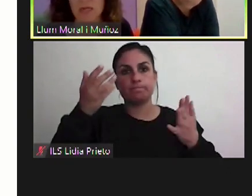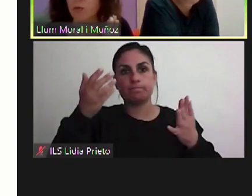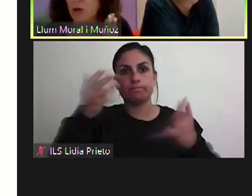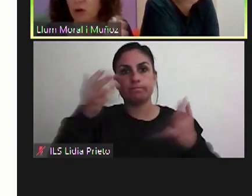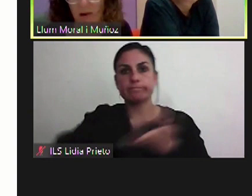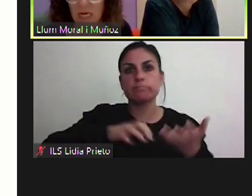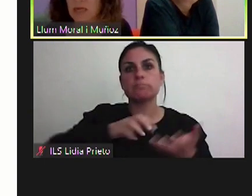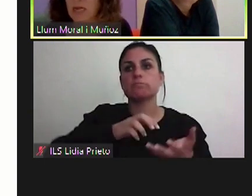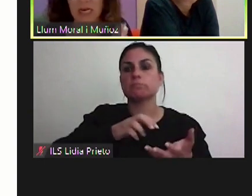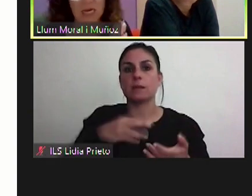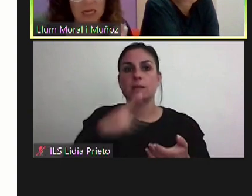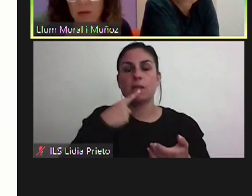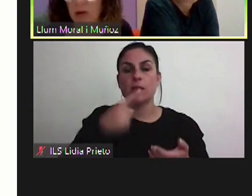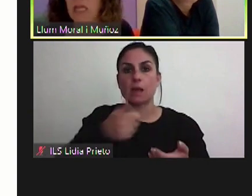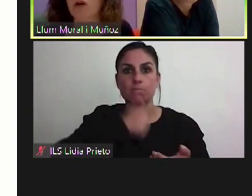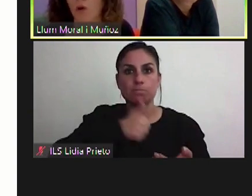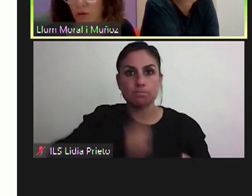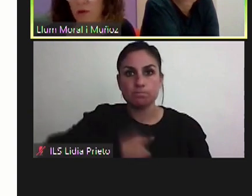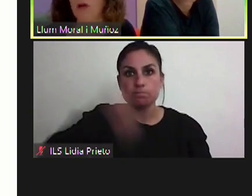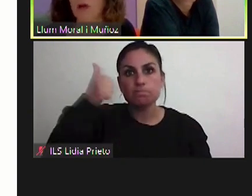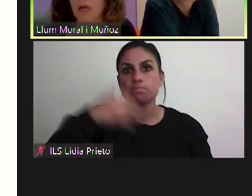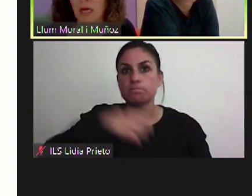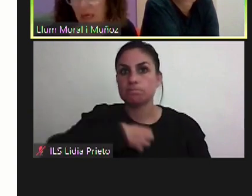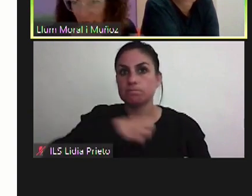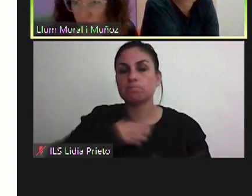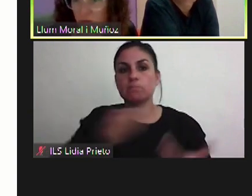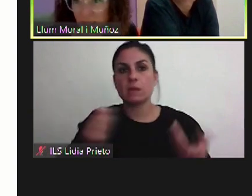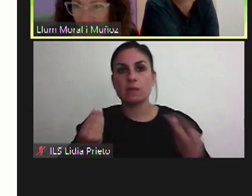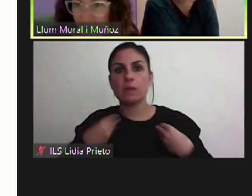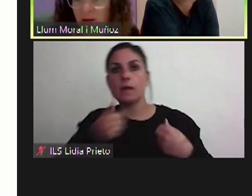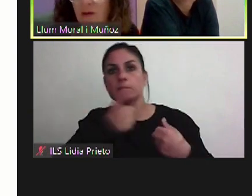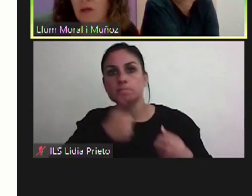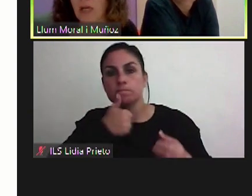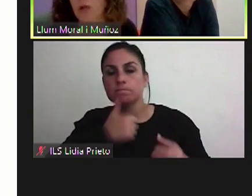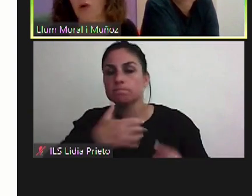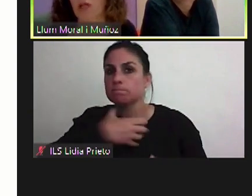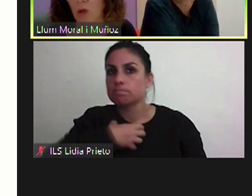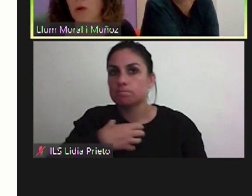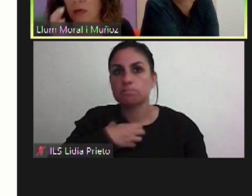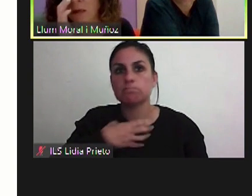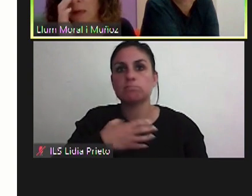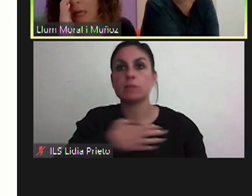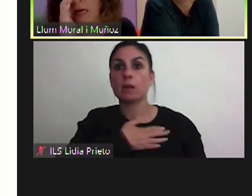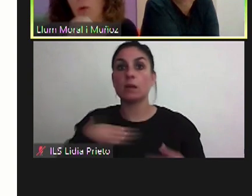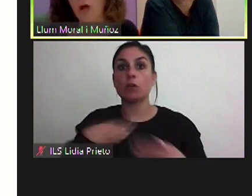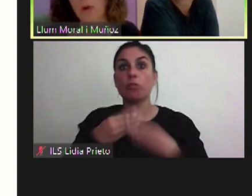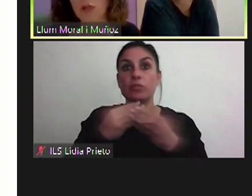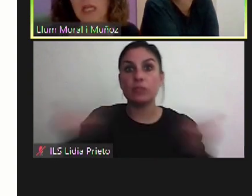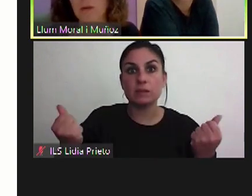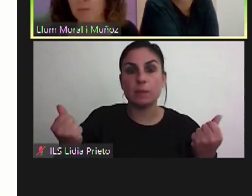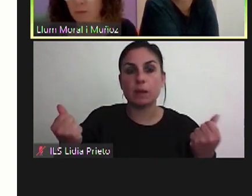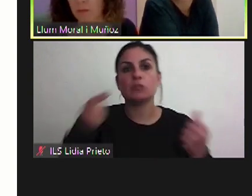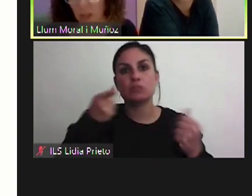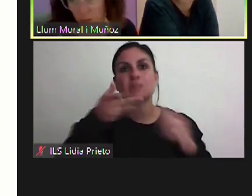aguanta más, que no puede con la vida, que quiere desaparecer, ojo, eso en sí ya es una solicitud de ayuda. El cómo lo